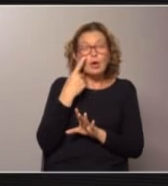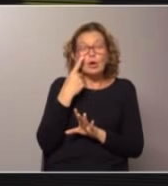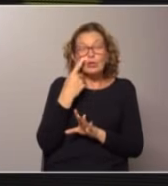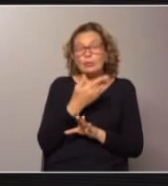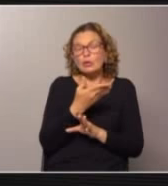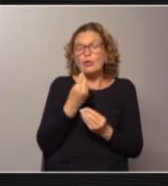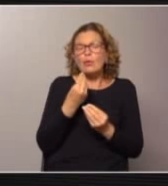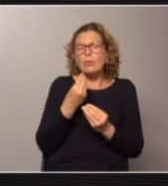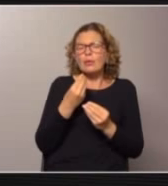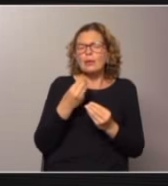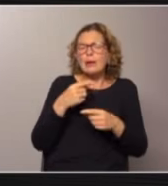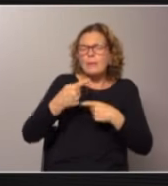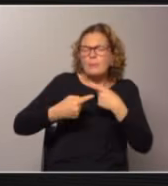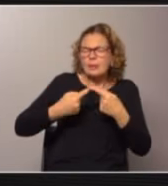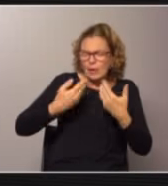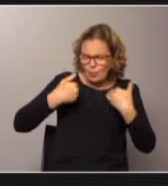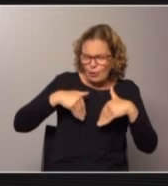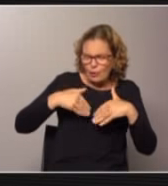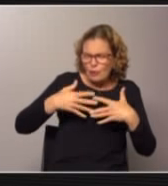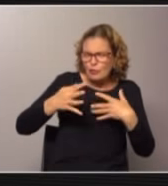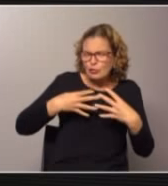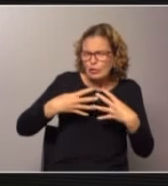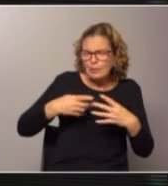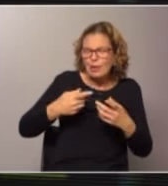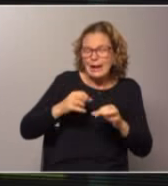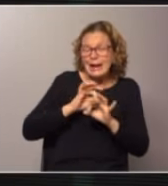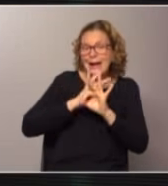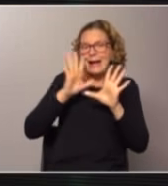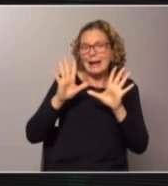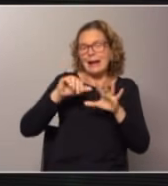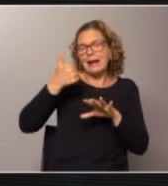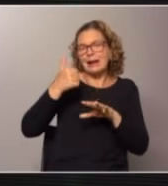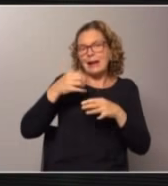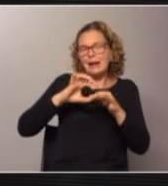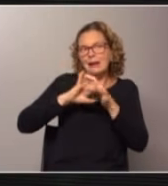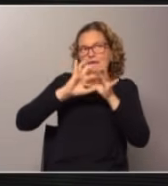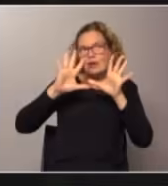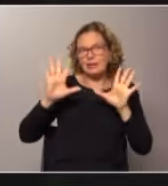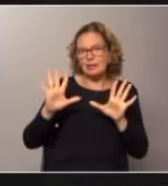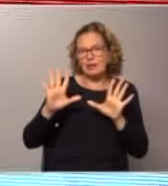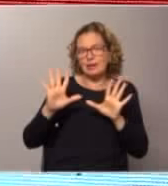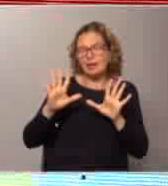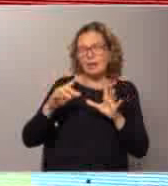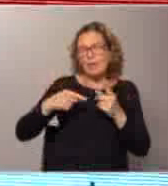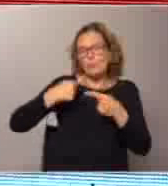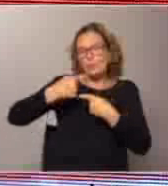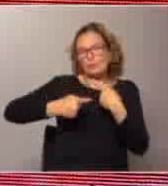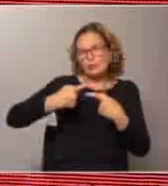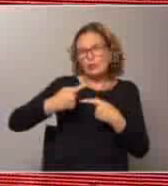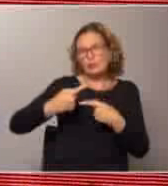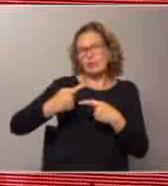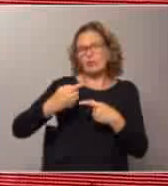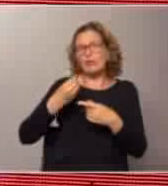tenemos de cómo funcionamos podemos ganar libertad en interpretar algunos procesos nosotros tenemos una herramienta muy importante que es la